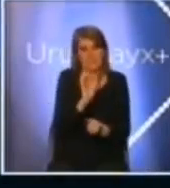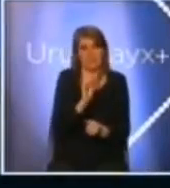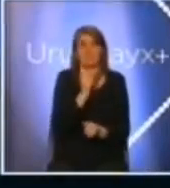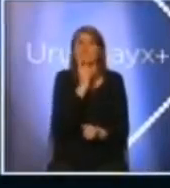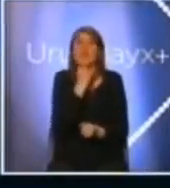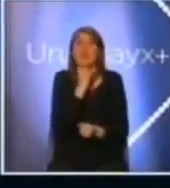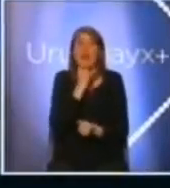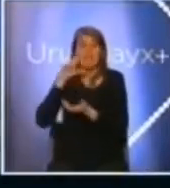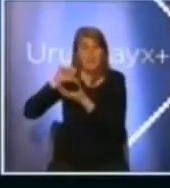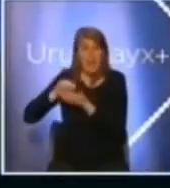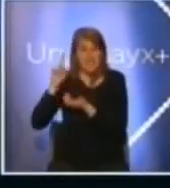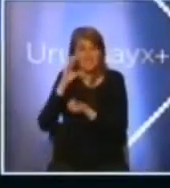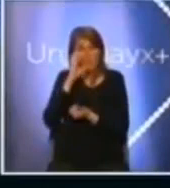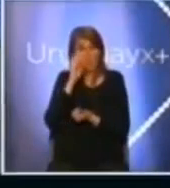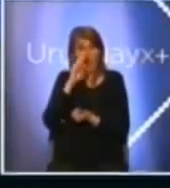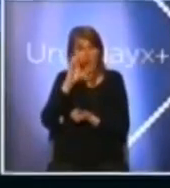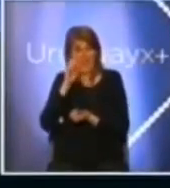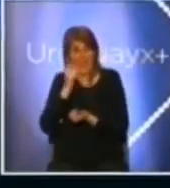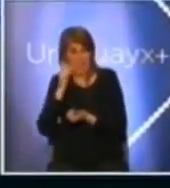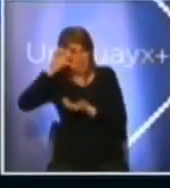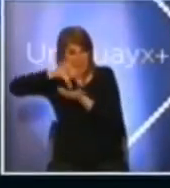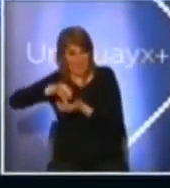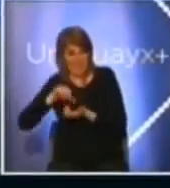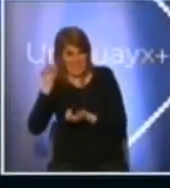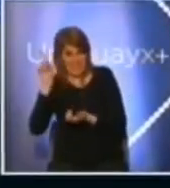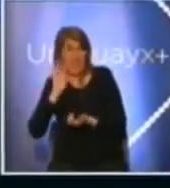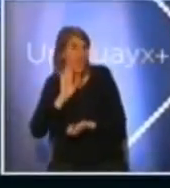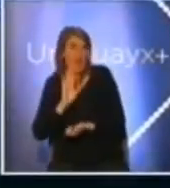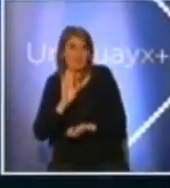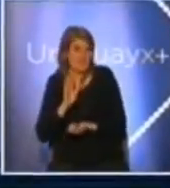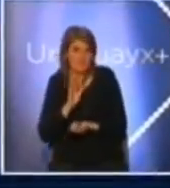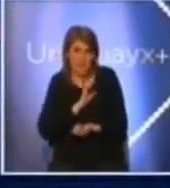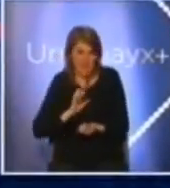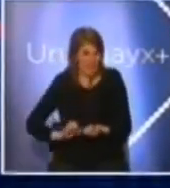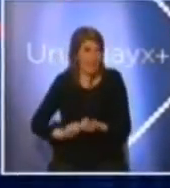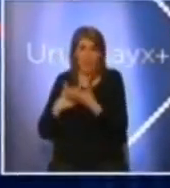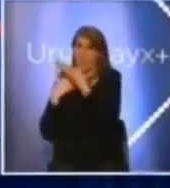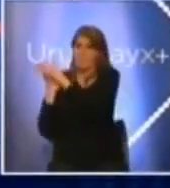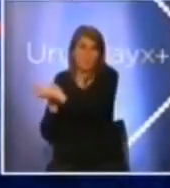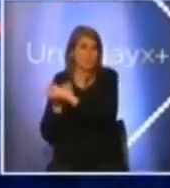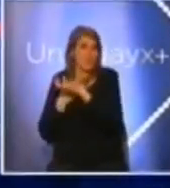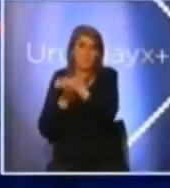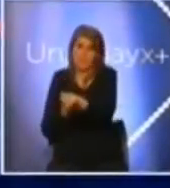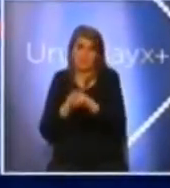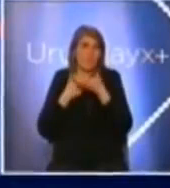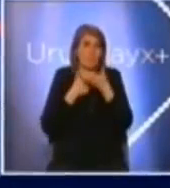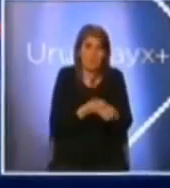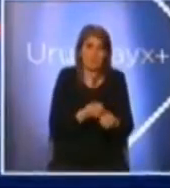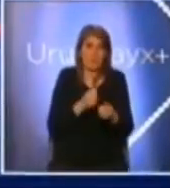Finlandia, como Corea y otros que son referencia mundial por la integralidad de las políticas